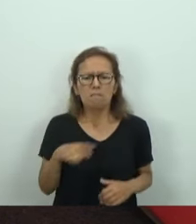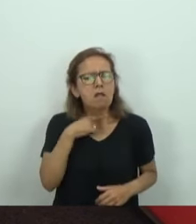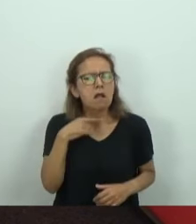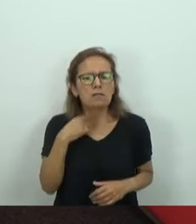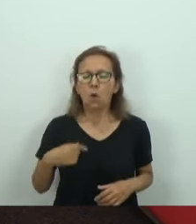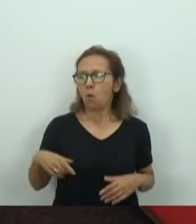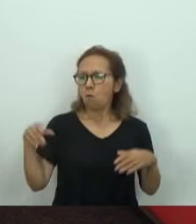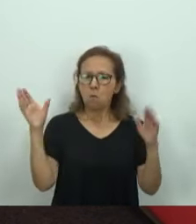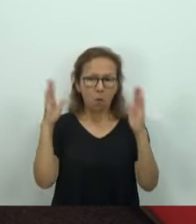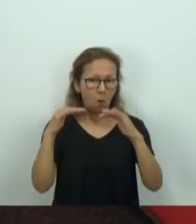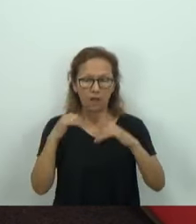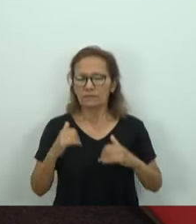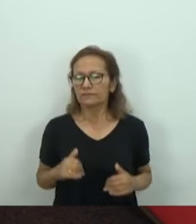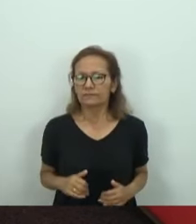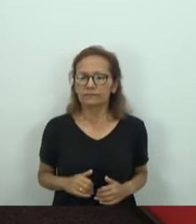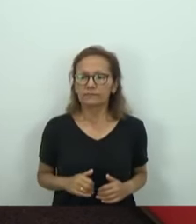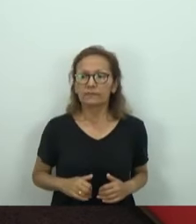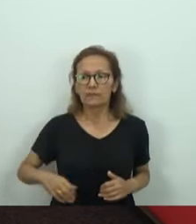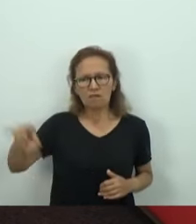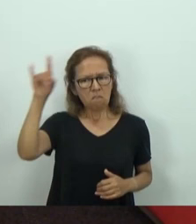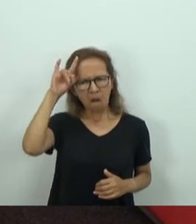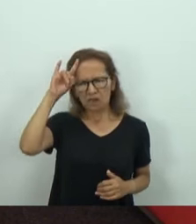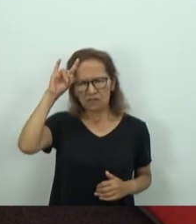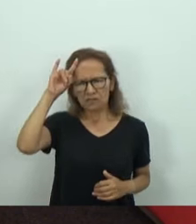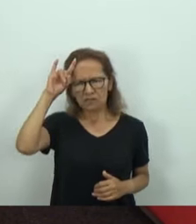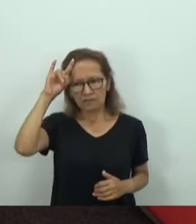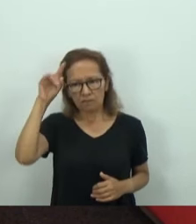ni por el aguijón amargo de Satanás, ningún, nada.